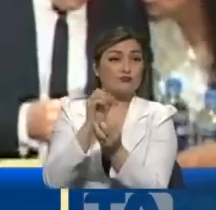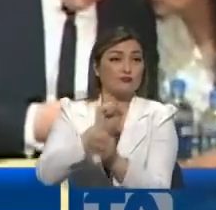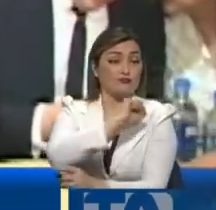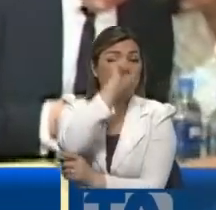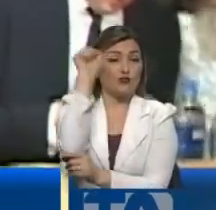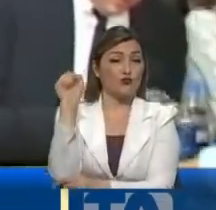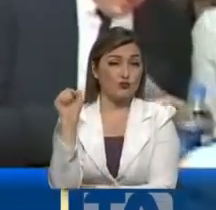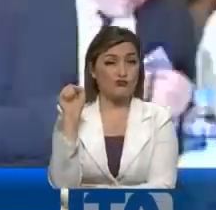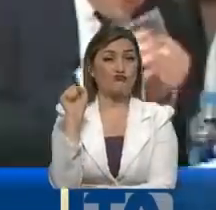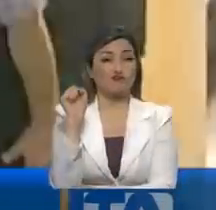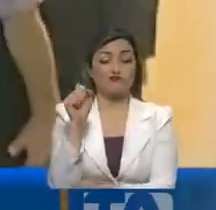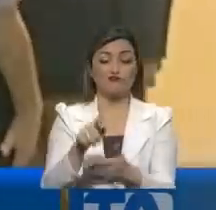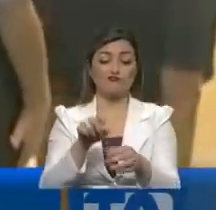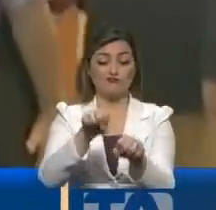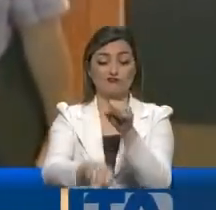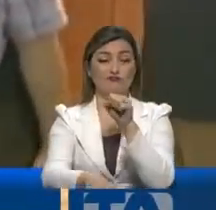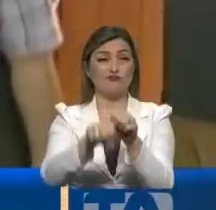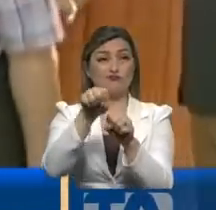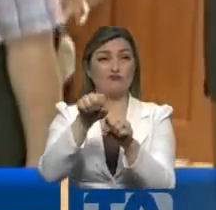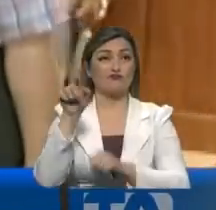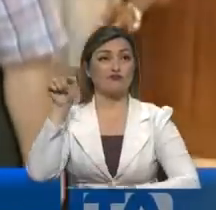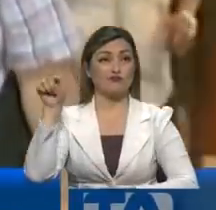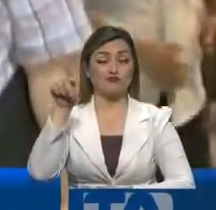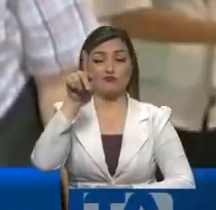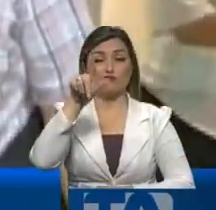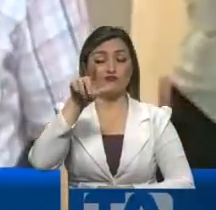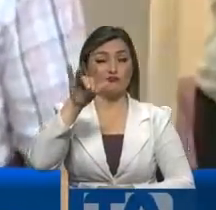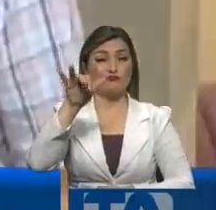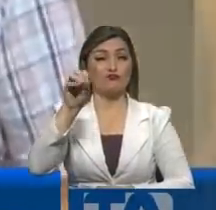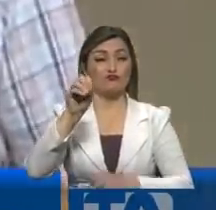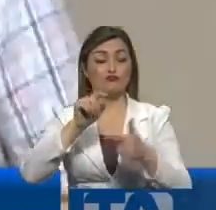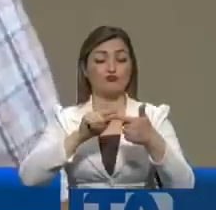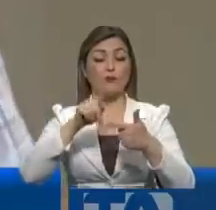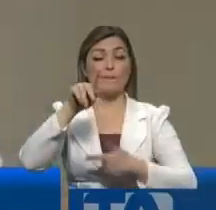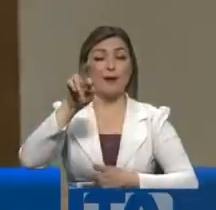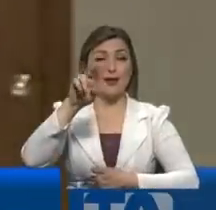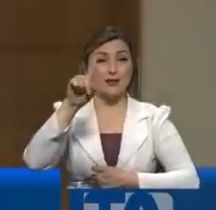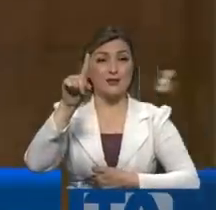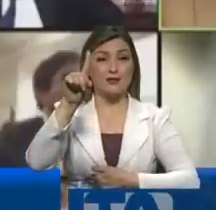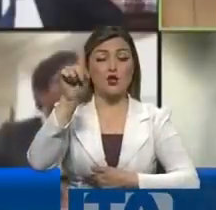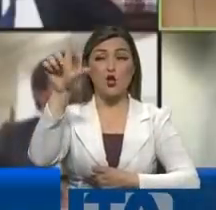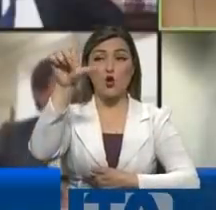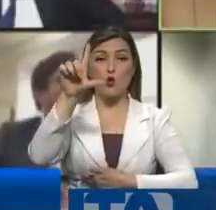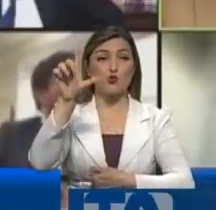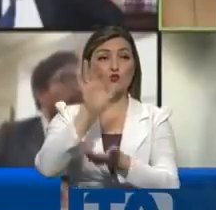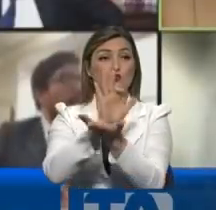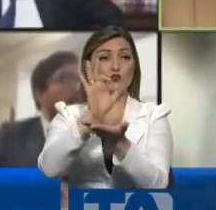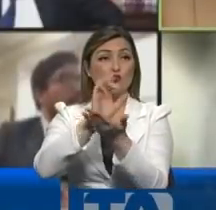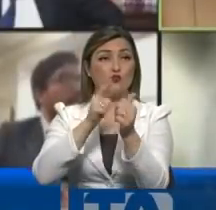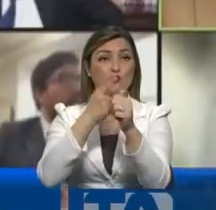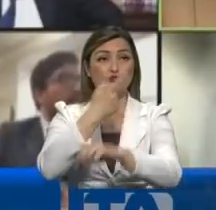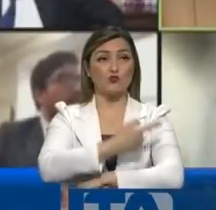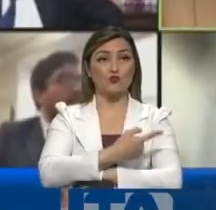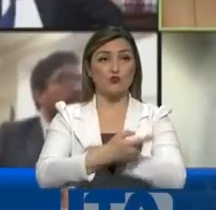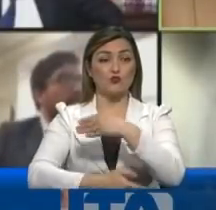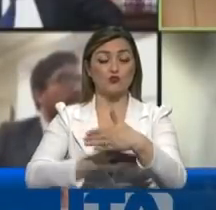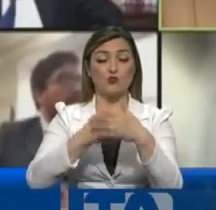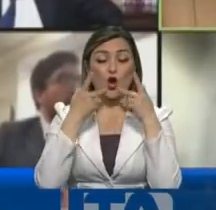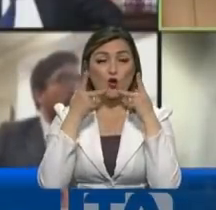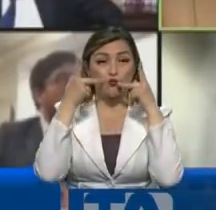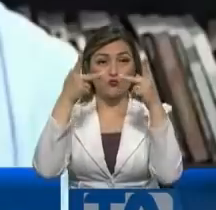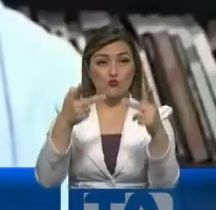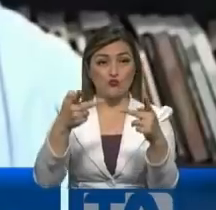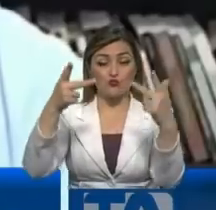derechos fueron lacerados. Emilio Palacio y César Pérez presentaron sus testimonios este lunes. En el primer día de la audiencia pública que